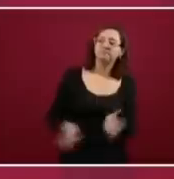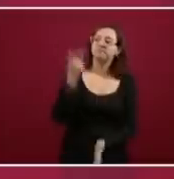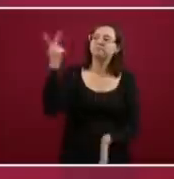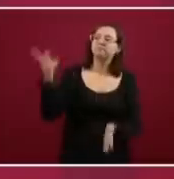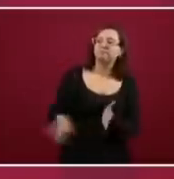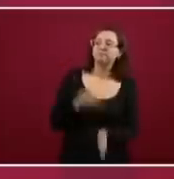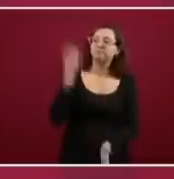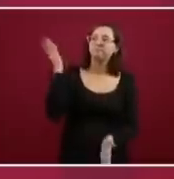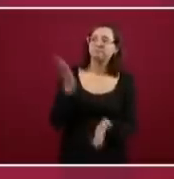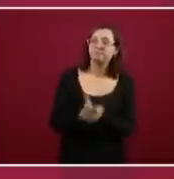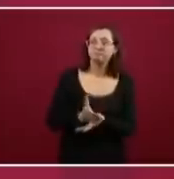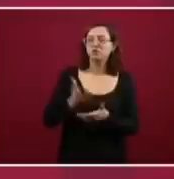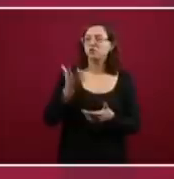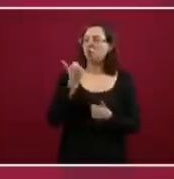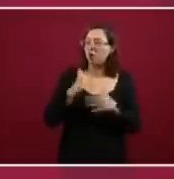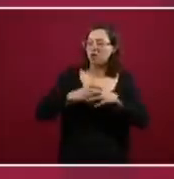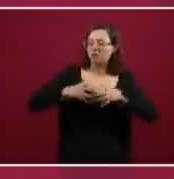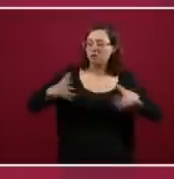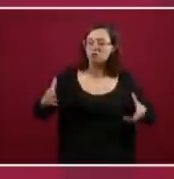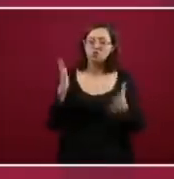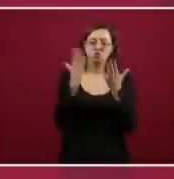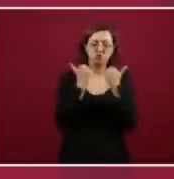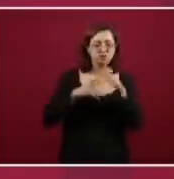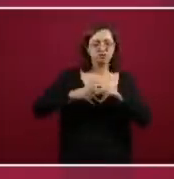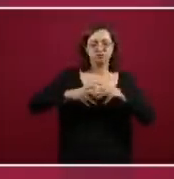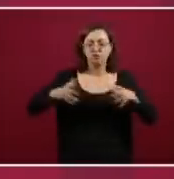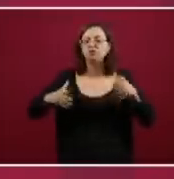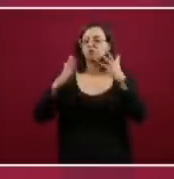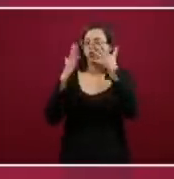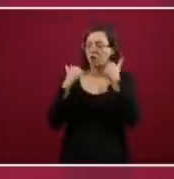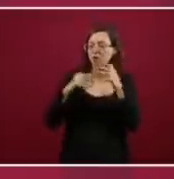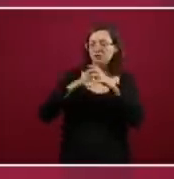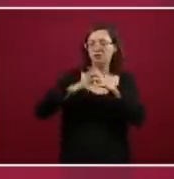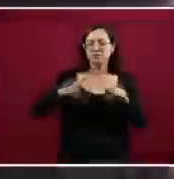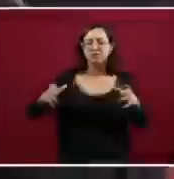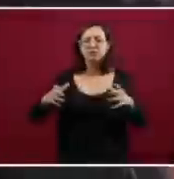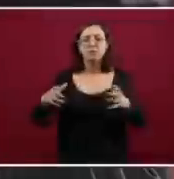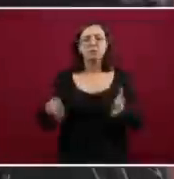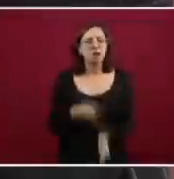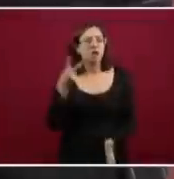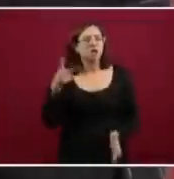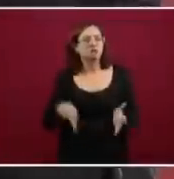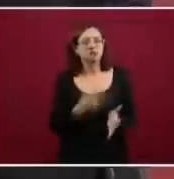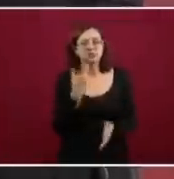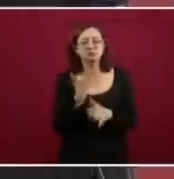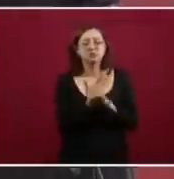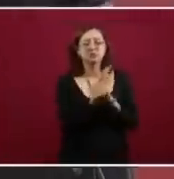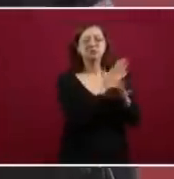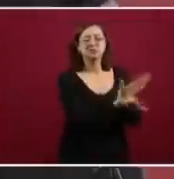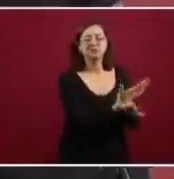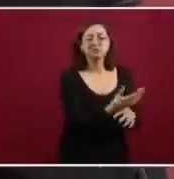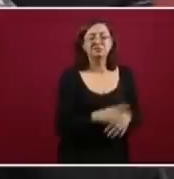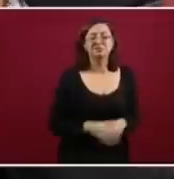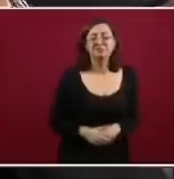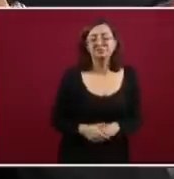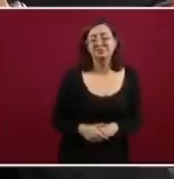dale que no hay crecimiento de que no hay crecimiento pero es un elemento